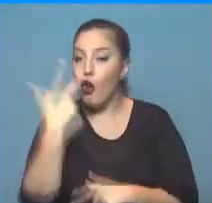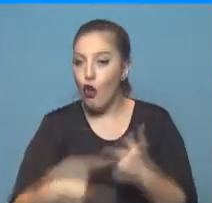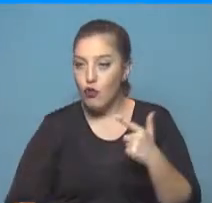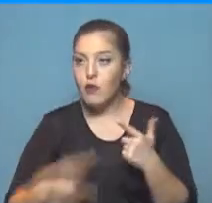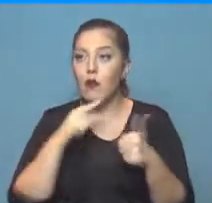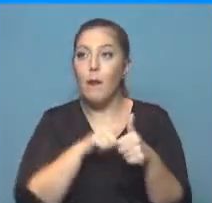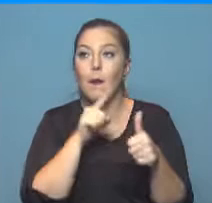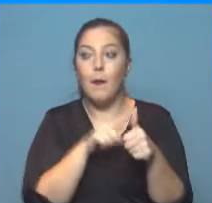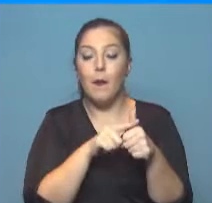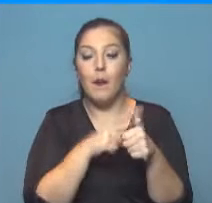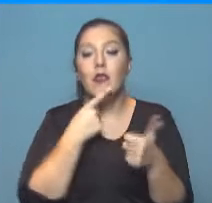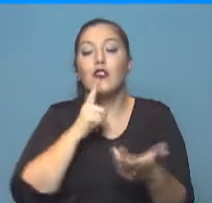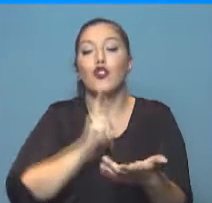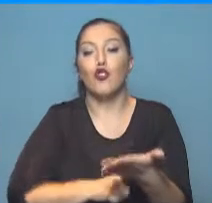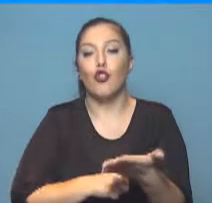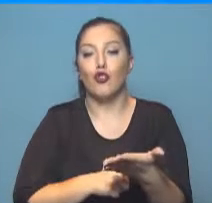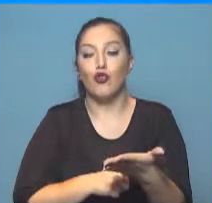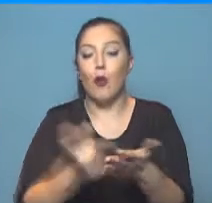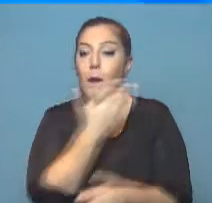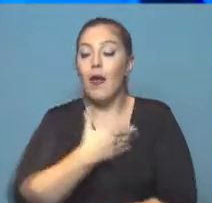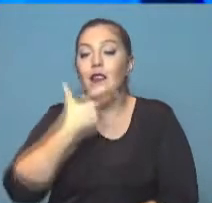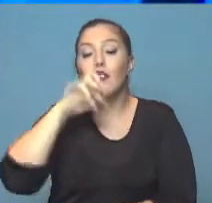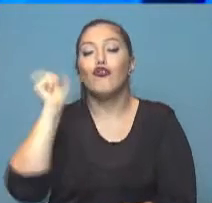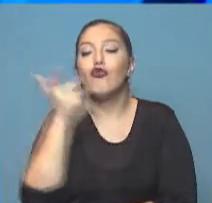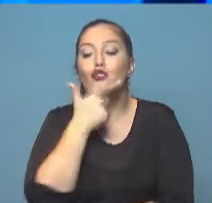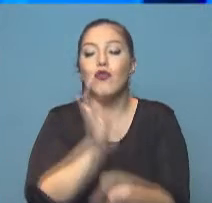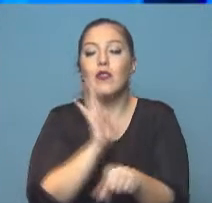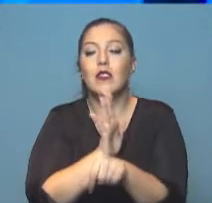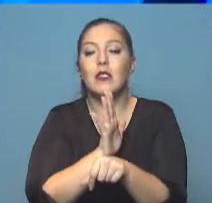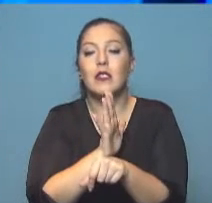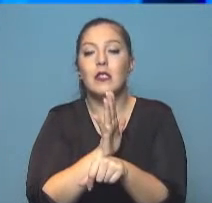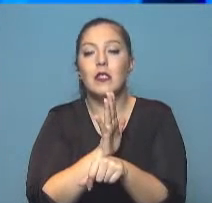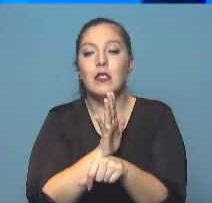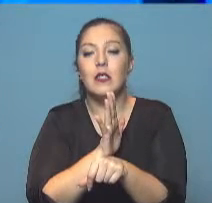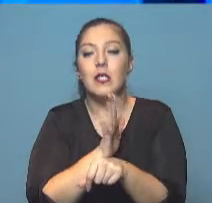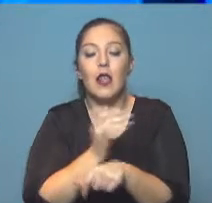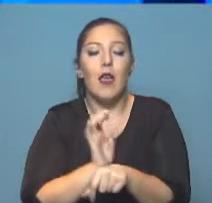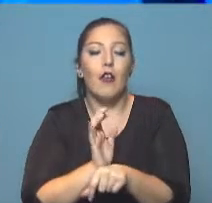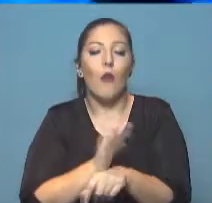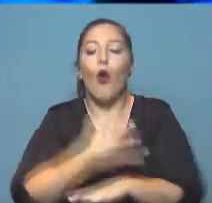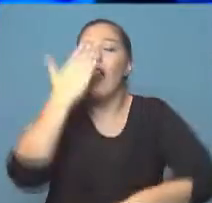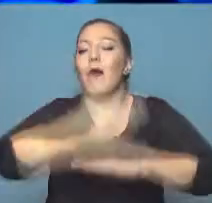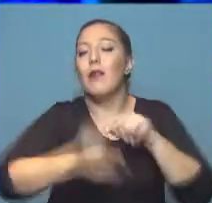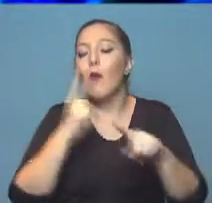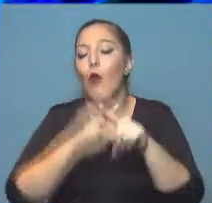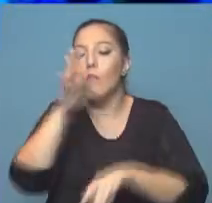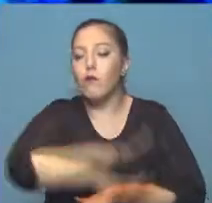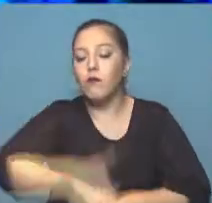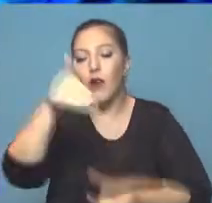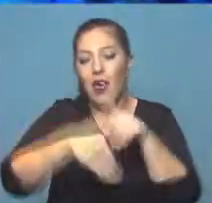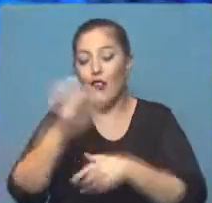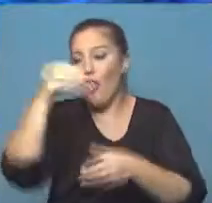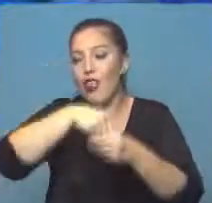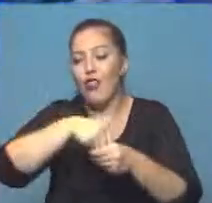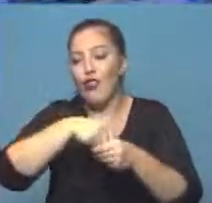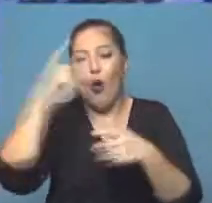primera y fundamental, la decisión del presidente Santos de autorrestringirse a través de un plebiscito. Esto no era parte de los acuerdos, esto no